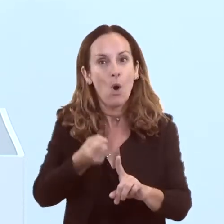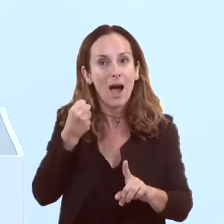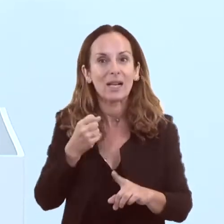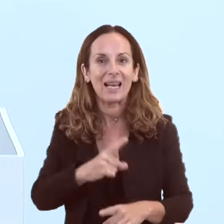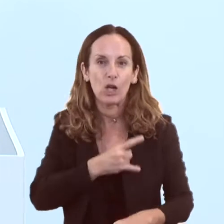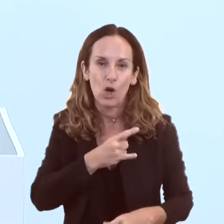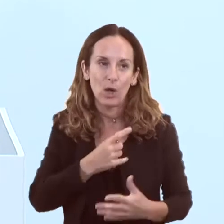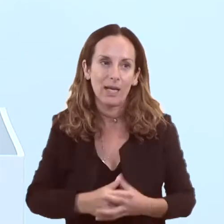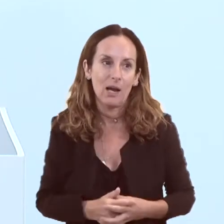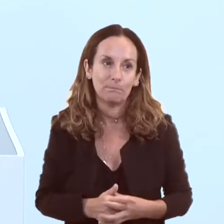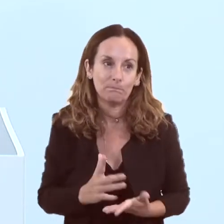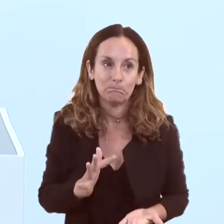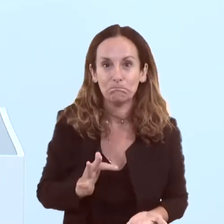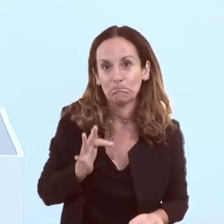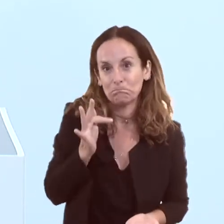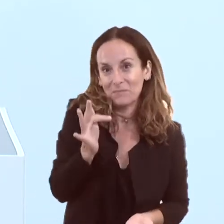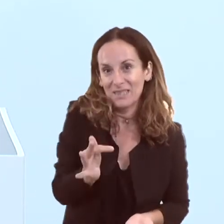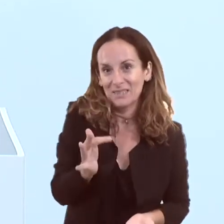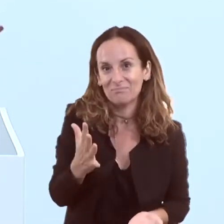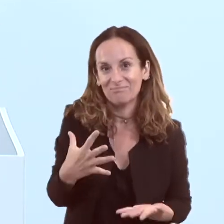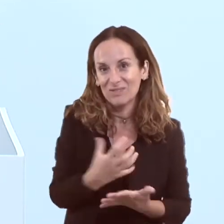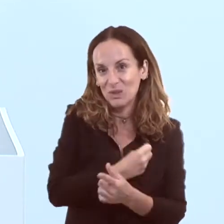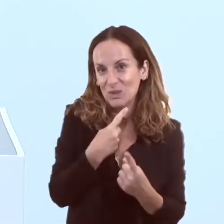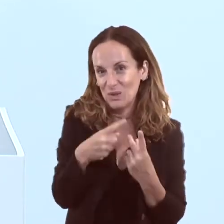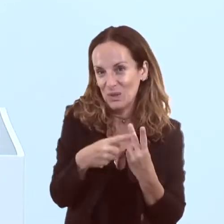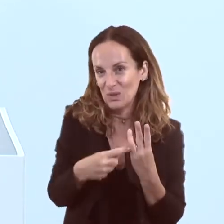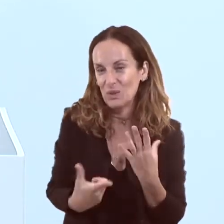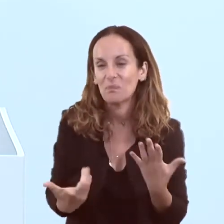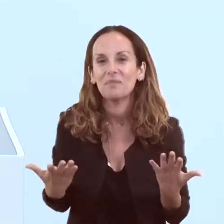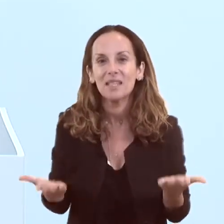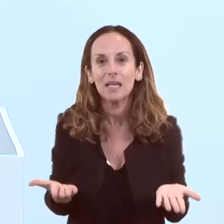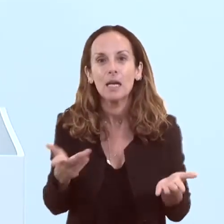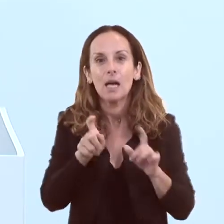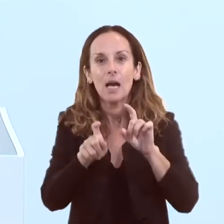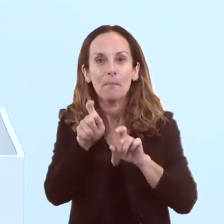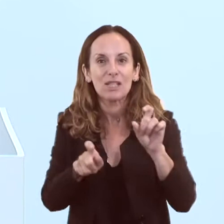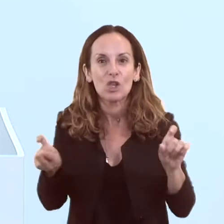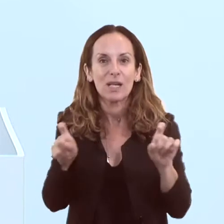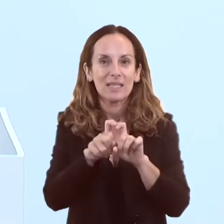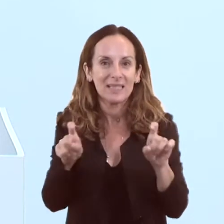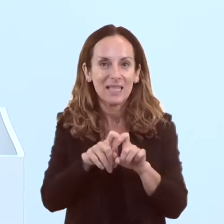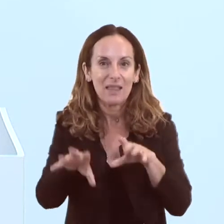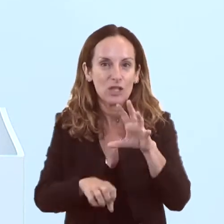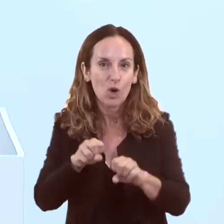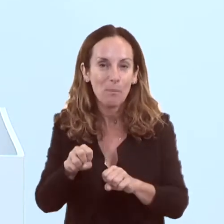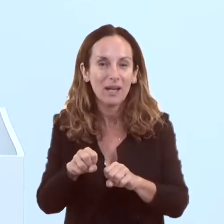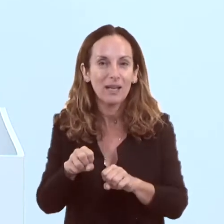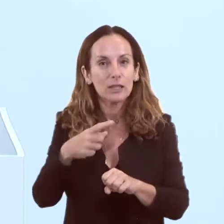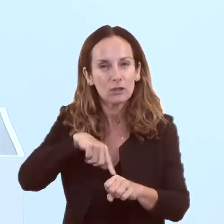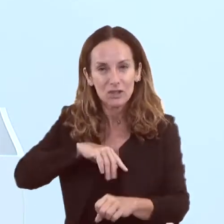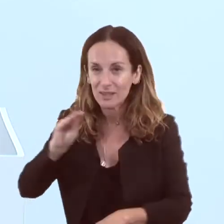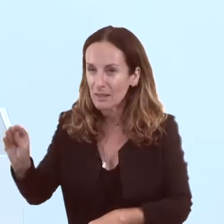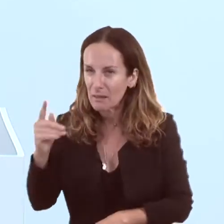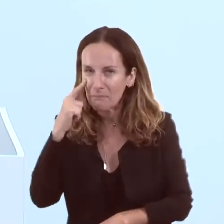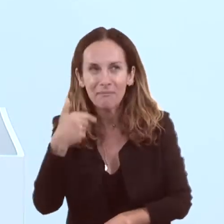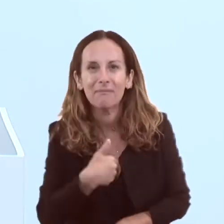después bueno todo esto la gente se compra las entradas nosotros aprovechamos para decir mirar esto